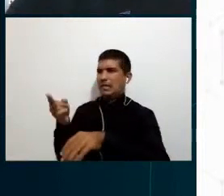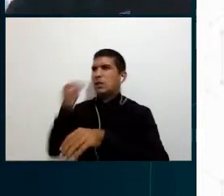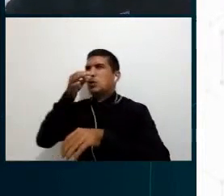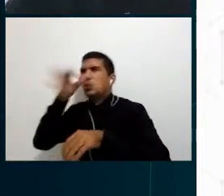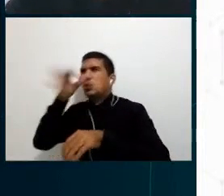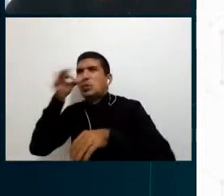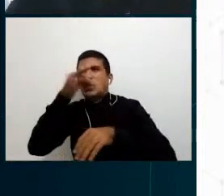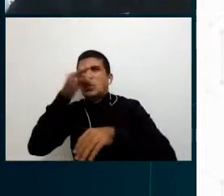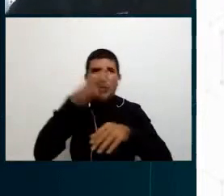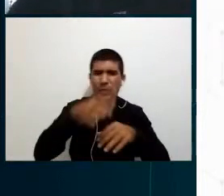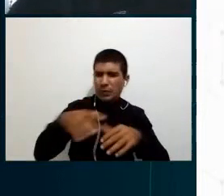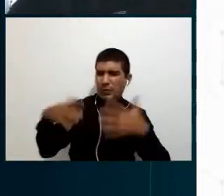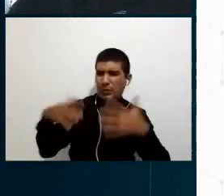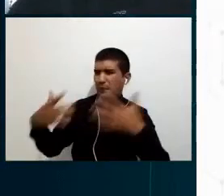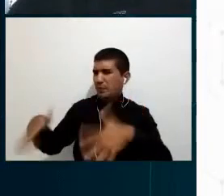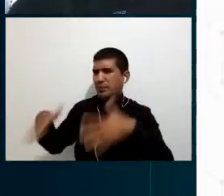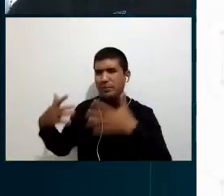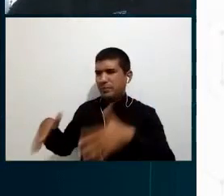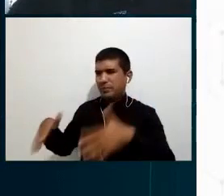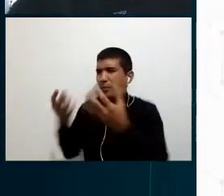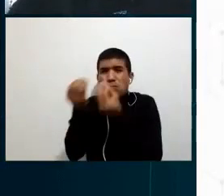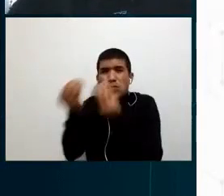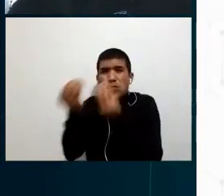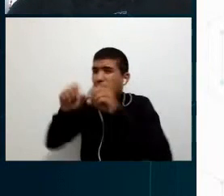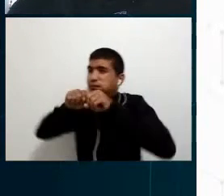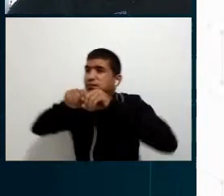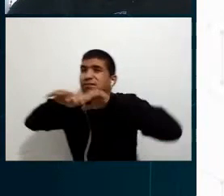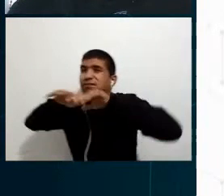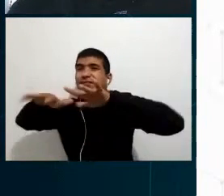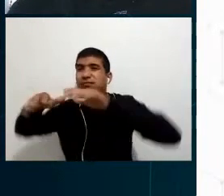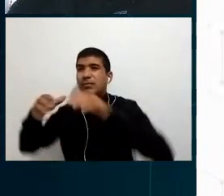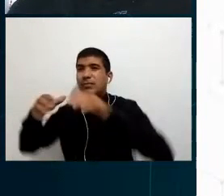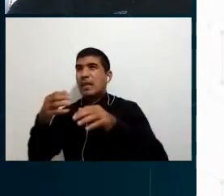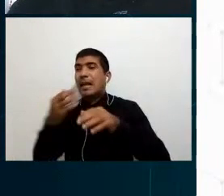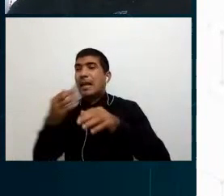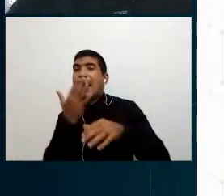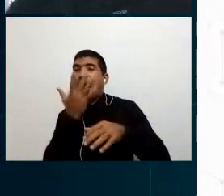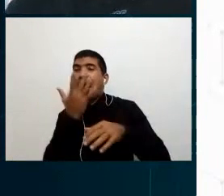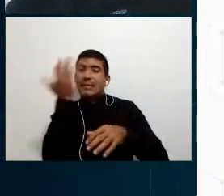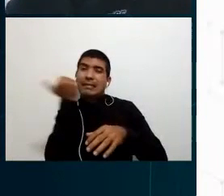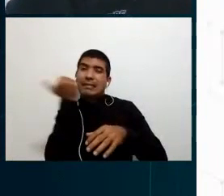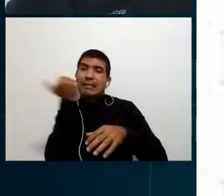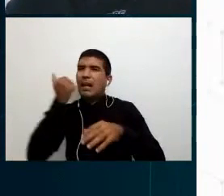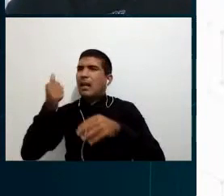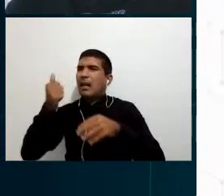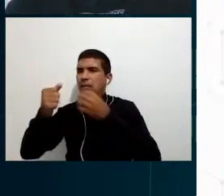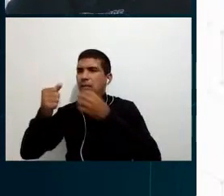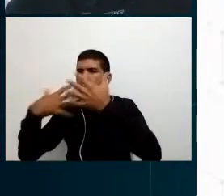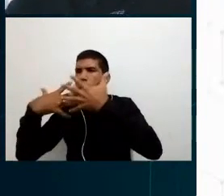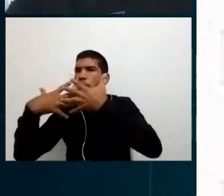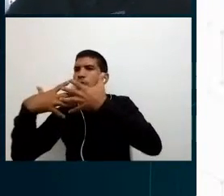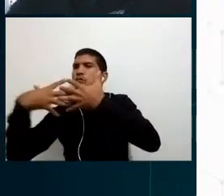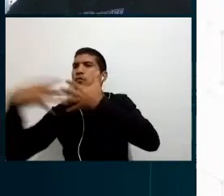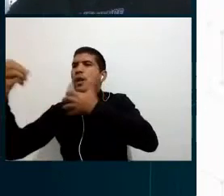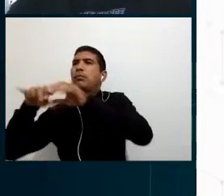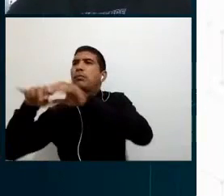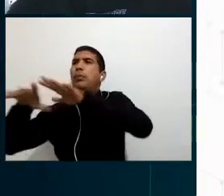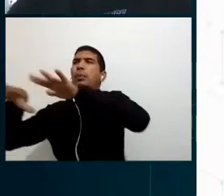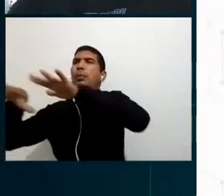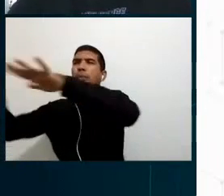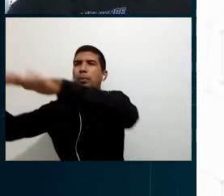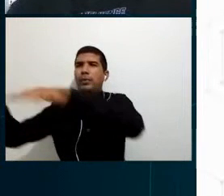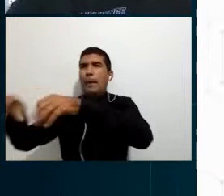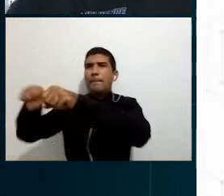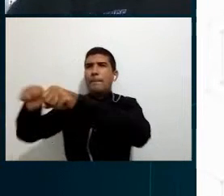un ejemplo propio, es que cada año con esta bahía estamos poniendo a circular cuatro